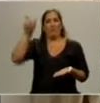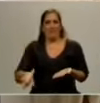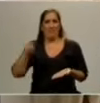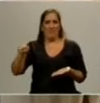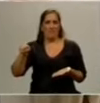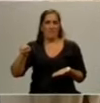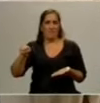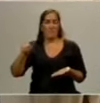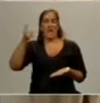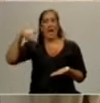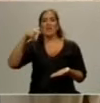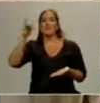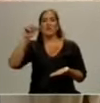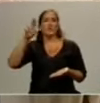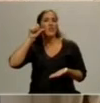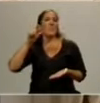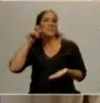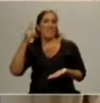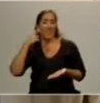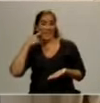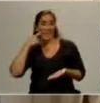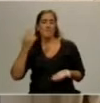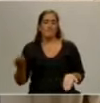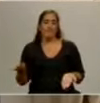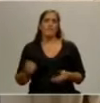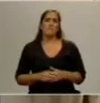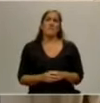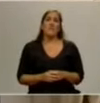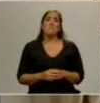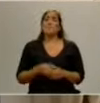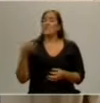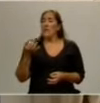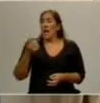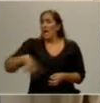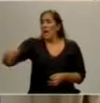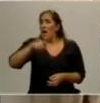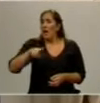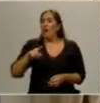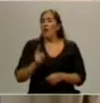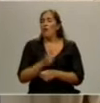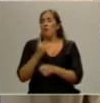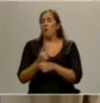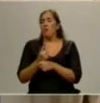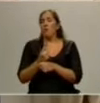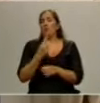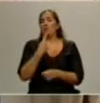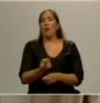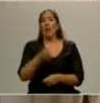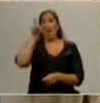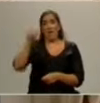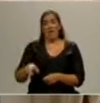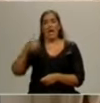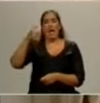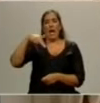que designar a un fiscal. Creo que a nadie se le ocurrirá decir que por el ejercicio de esta defensa el doctor Anso